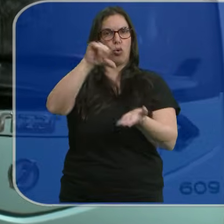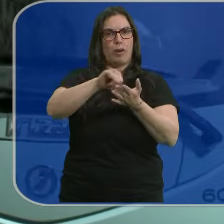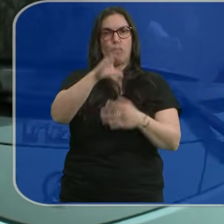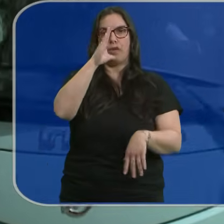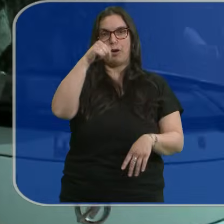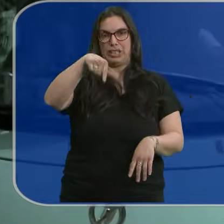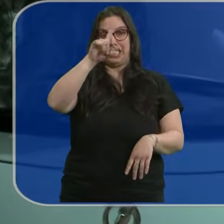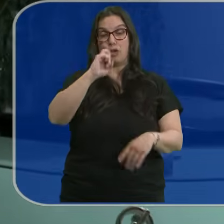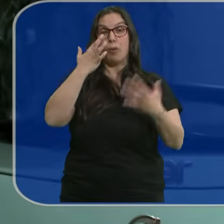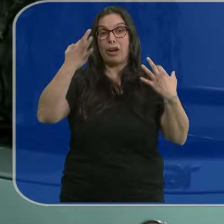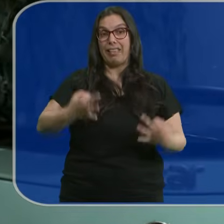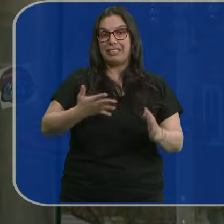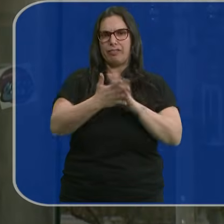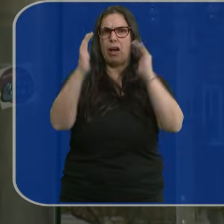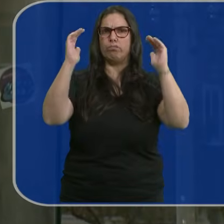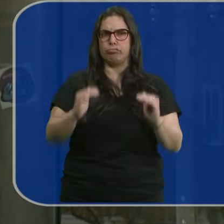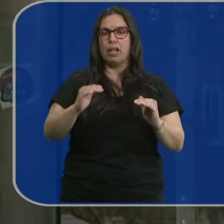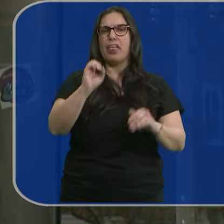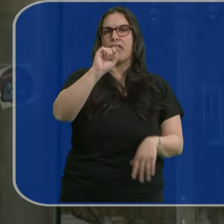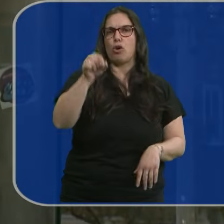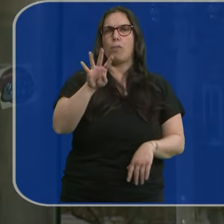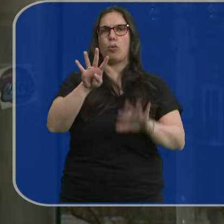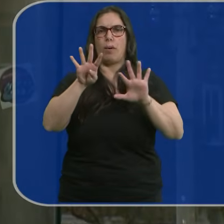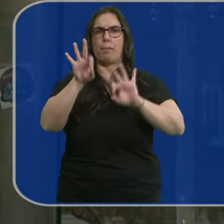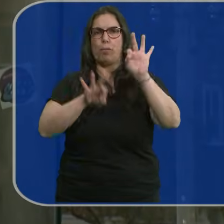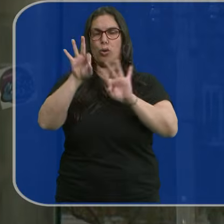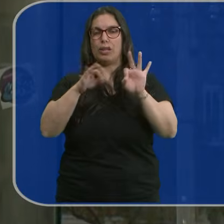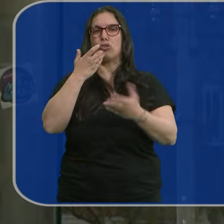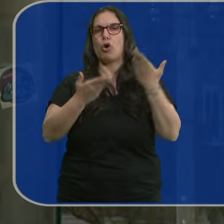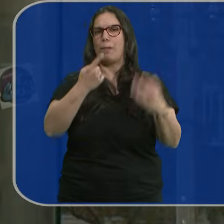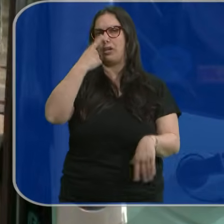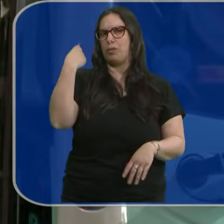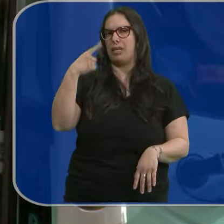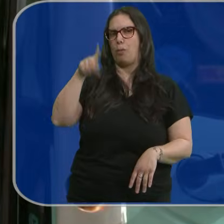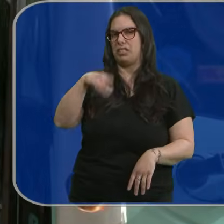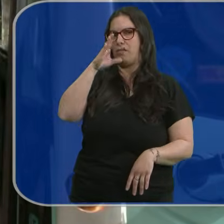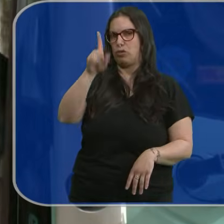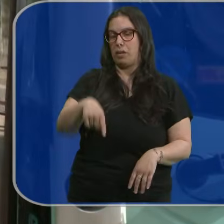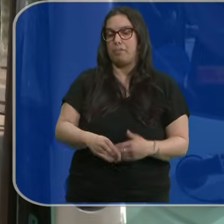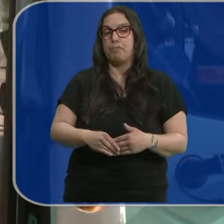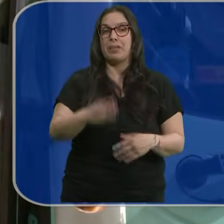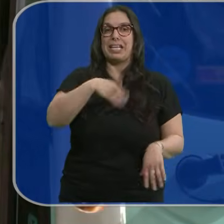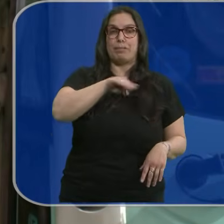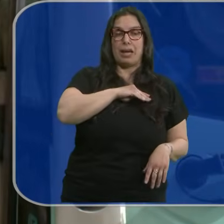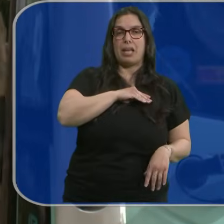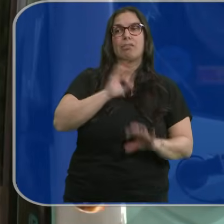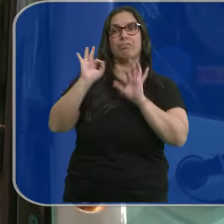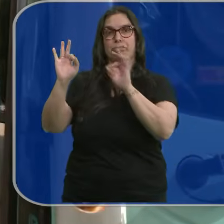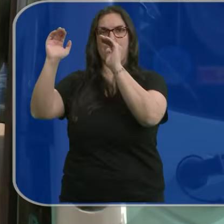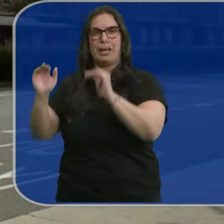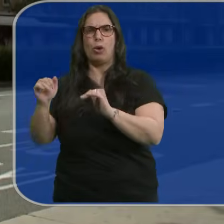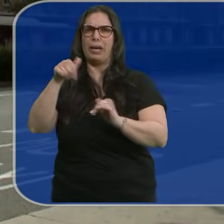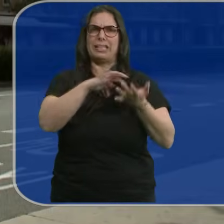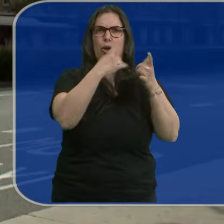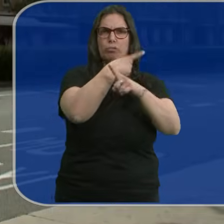que, sin embargo, suponen una reducción de un 0,9% con respecto al mismo periodo del año pasado. Esto es así en España, pero no en Castilla y León, donde el dato